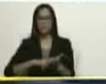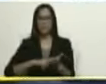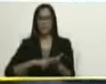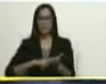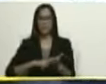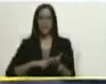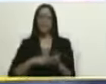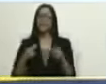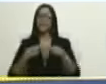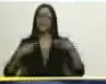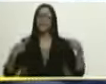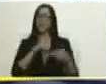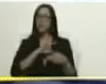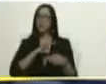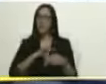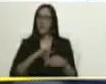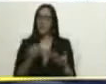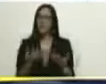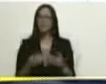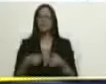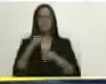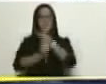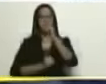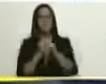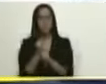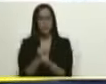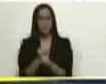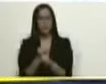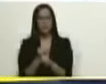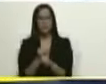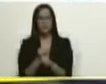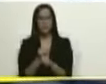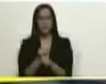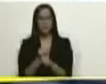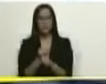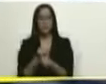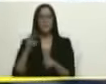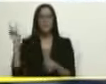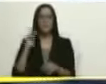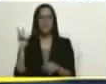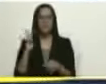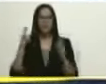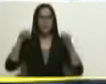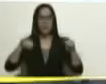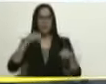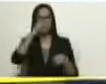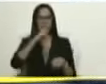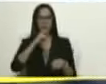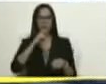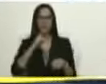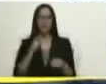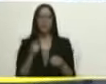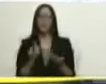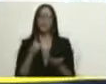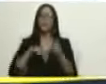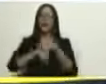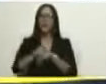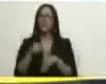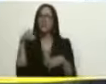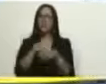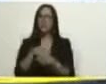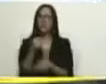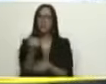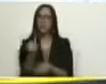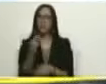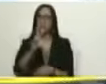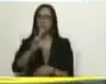tableras internacionales, en los medios y redes internacionales, Venezuela este año va a su elección número